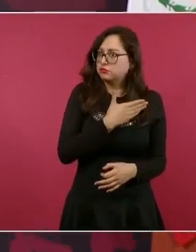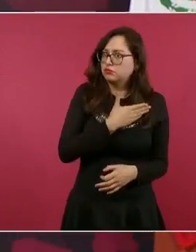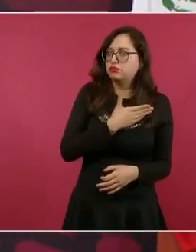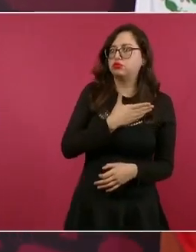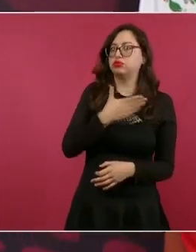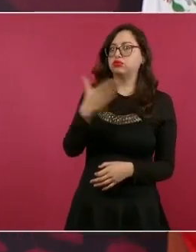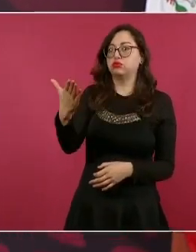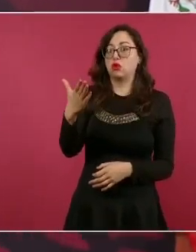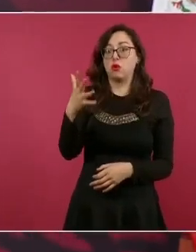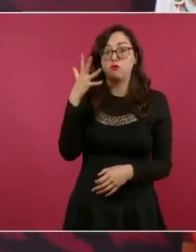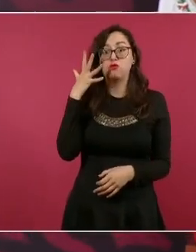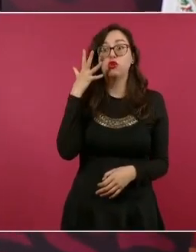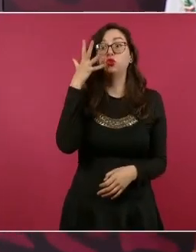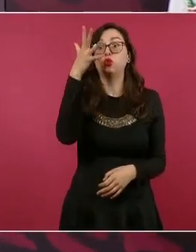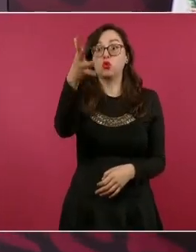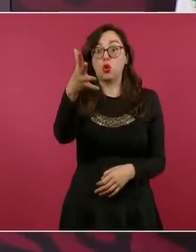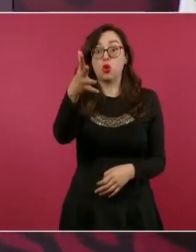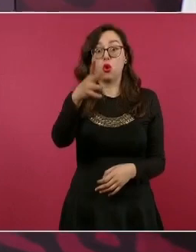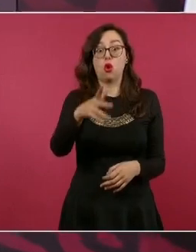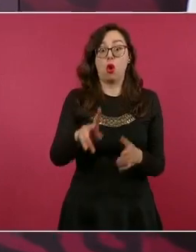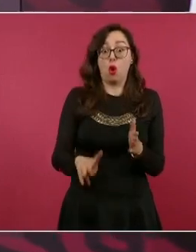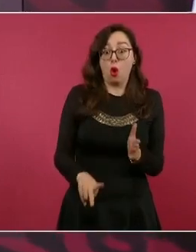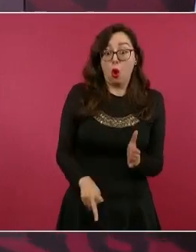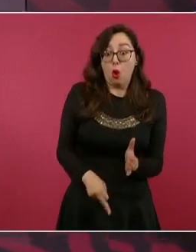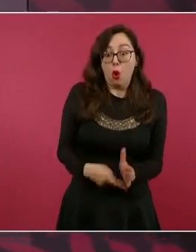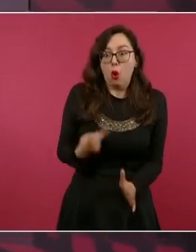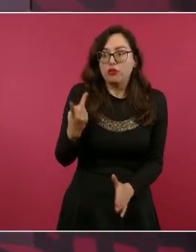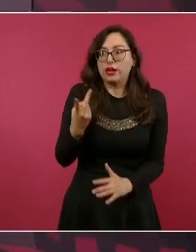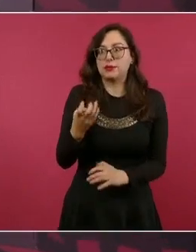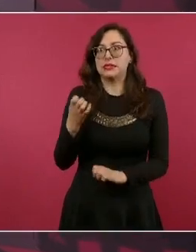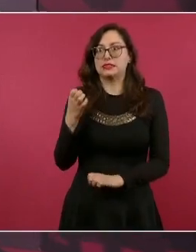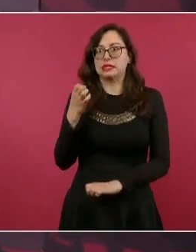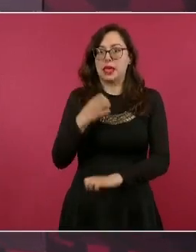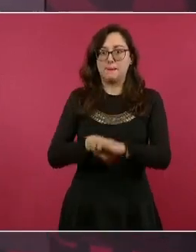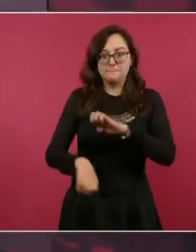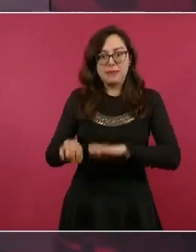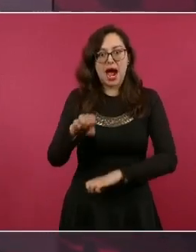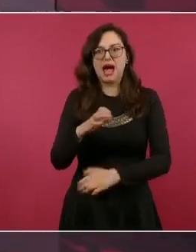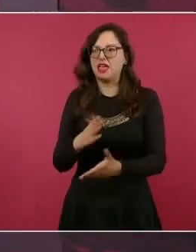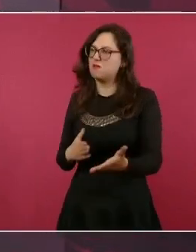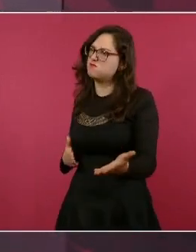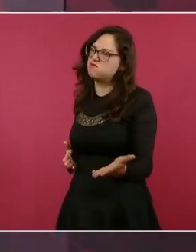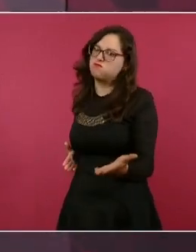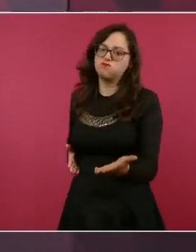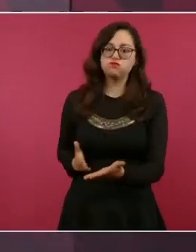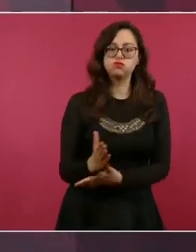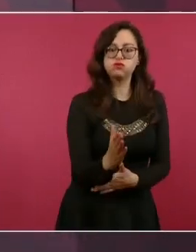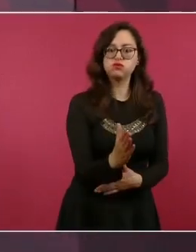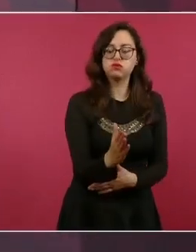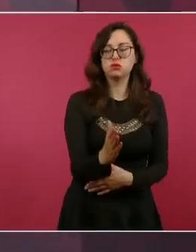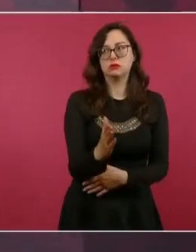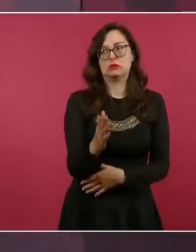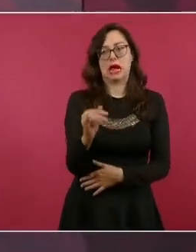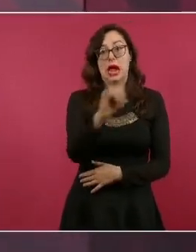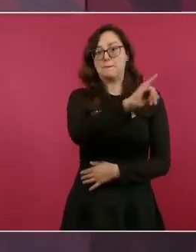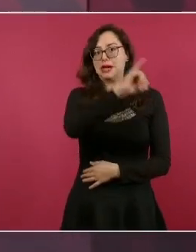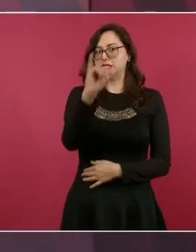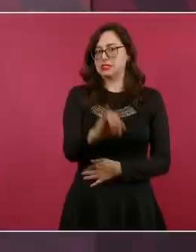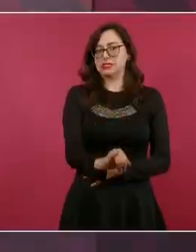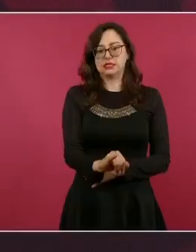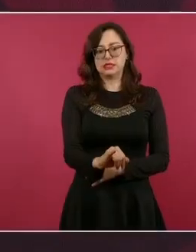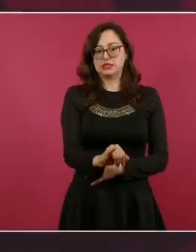se atreva a cometer una atrocidad, una violación,